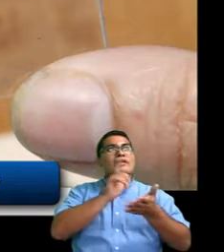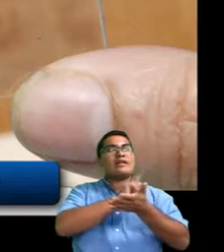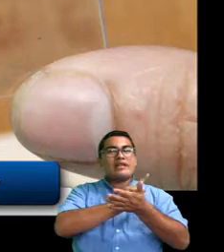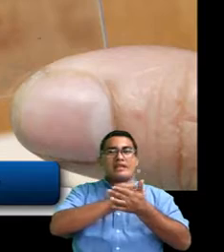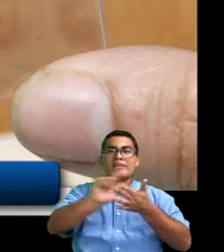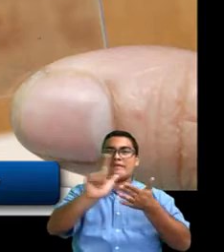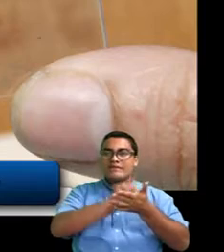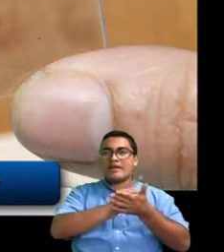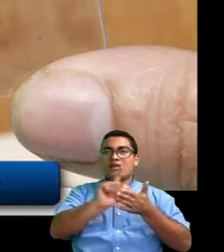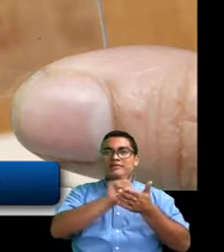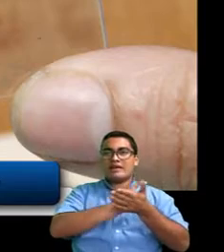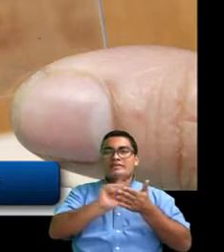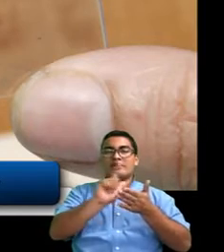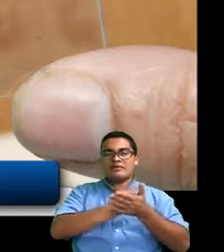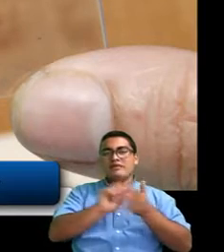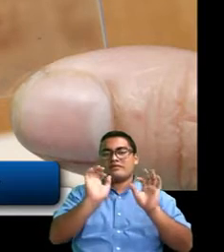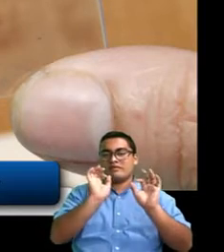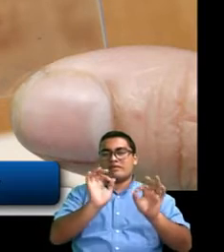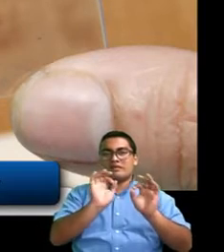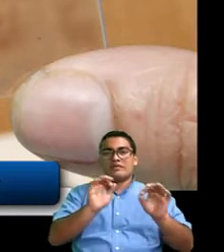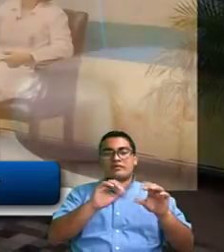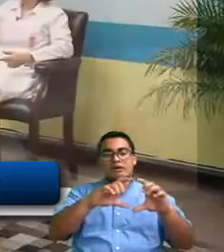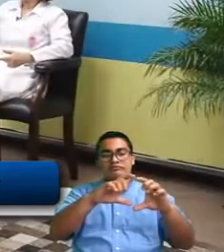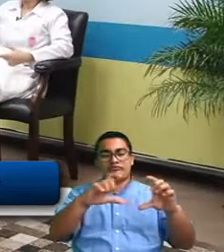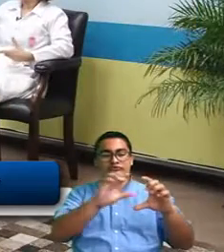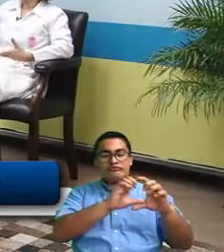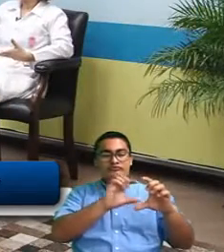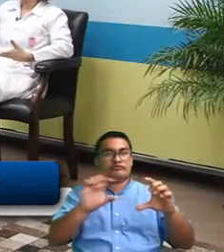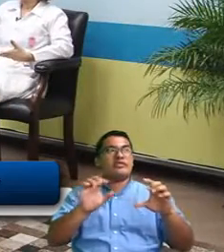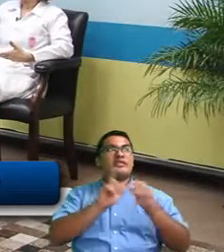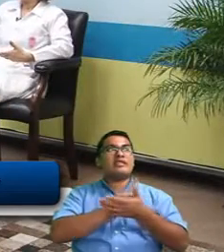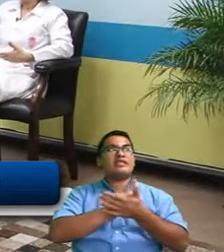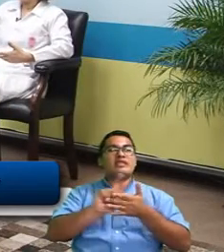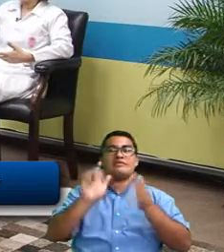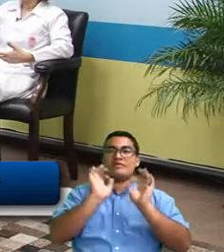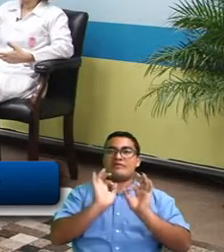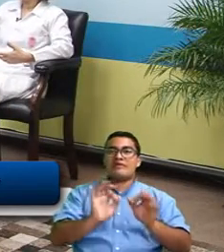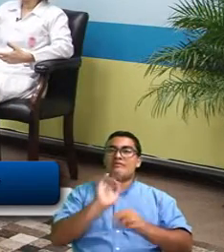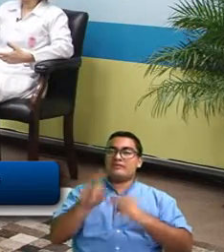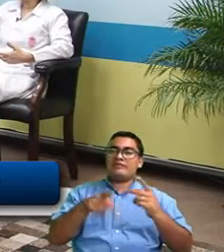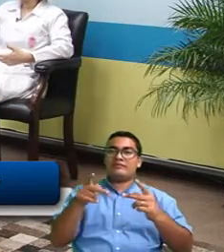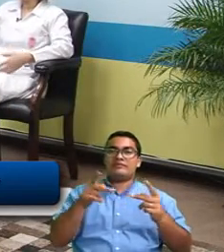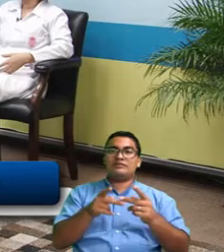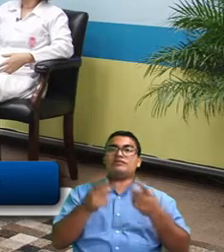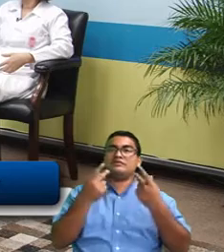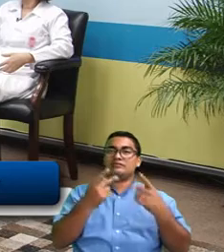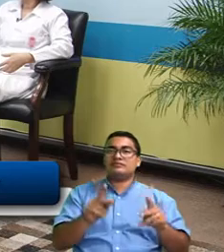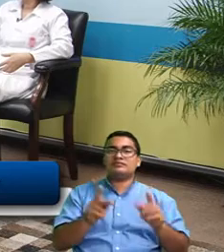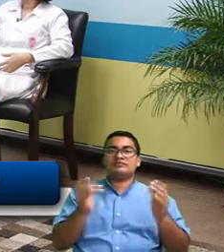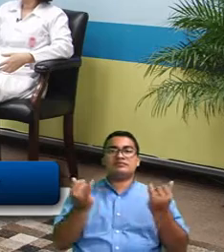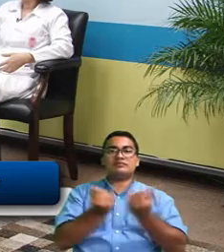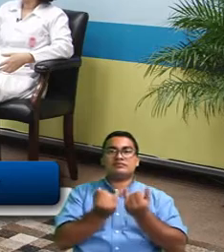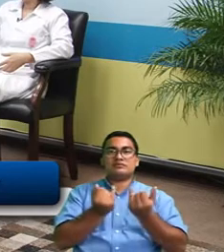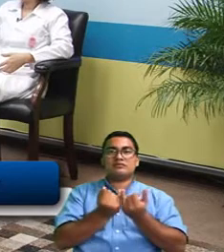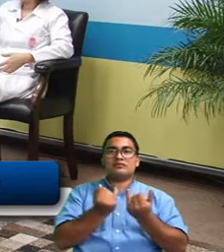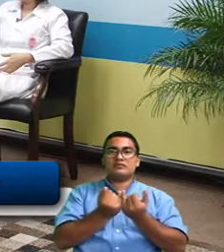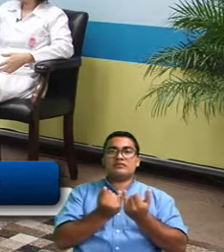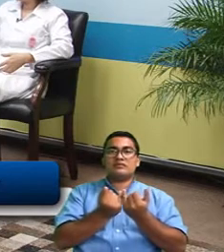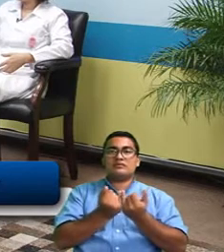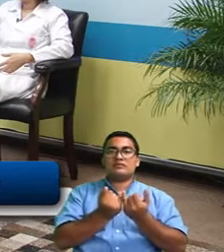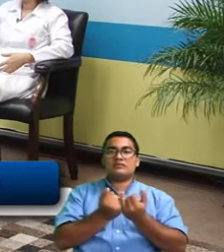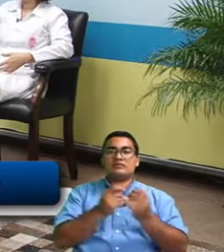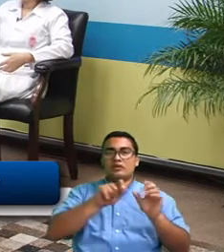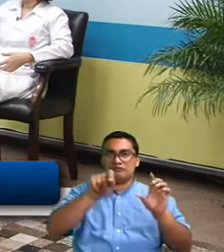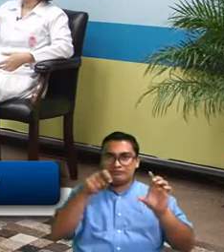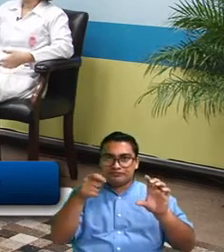de solución salina, pero eso ya lo sabe el personal, pues. Yeah. No es algo que le interese mucho al paciente, pero sí, se limpia con solución salina y luego se toma